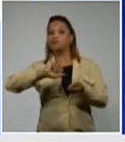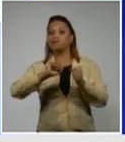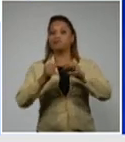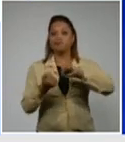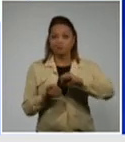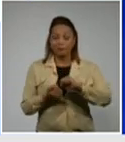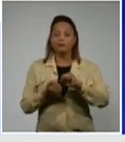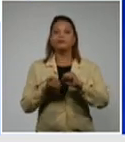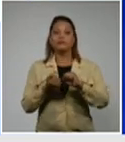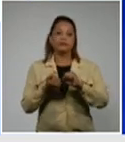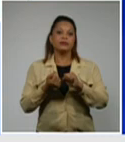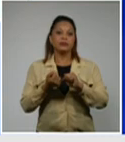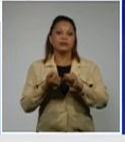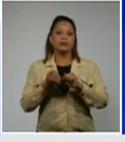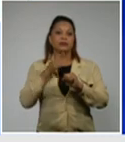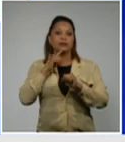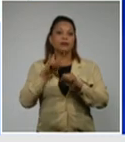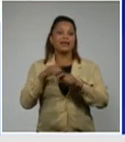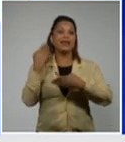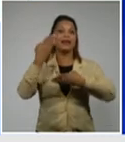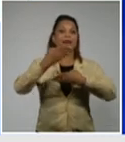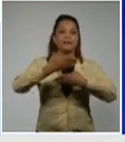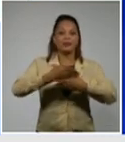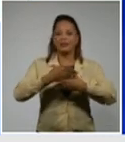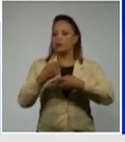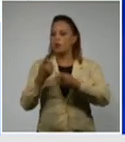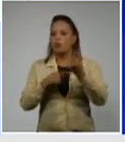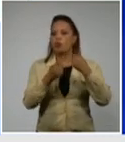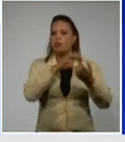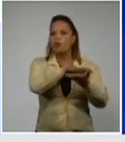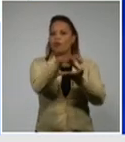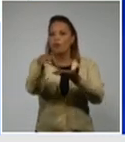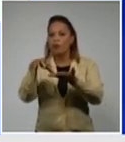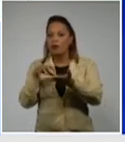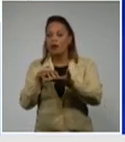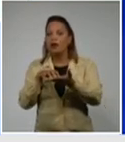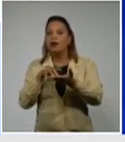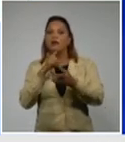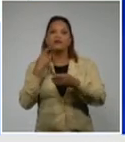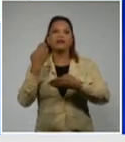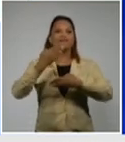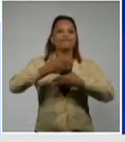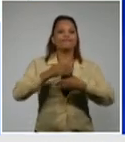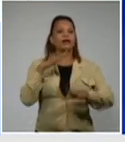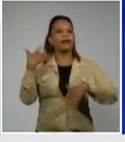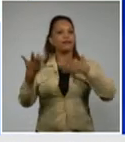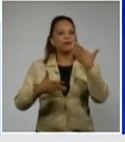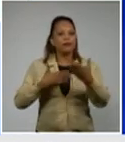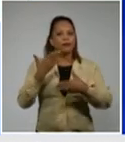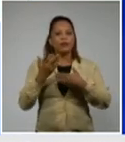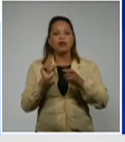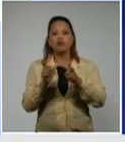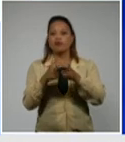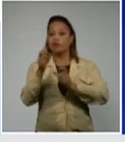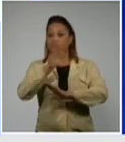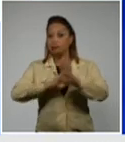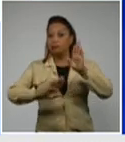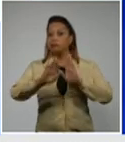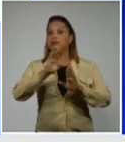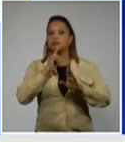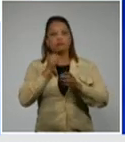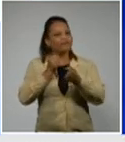desde el punto de vista de limitaciones en cuanto a las actividades, su Consejo de Defensa muy